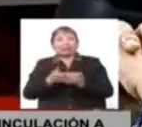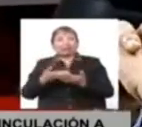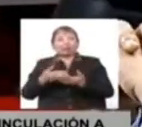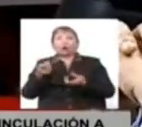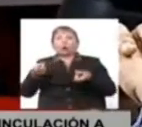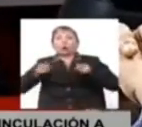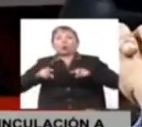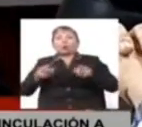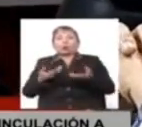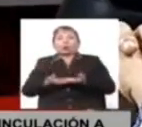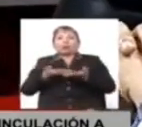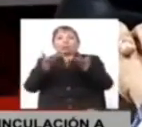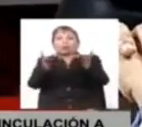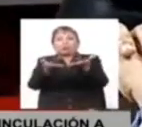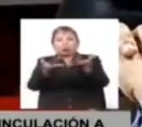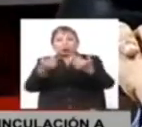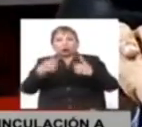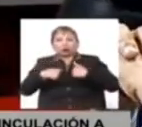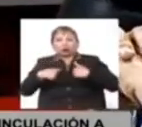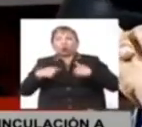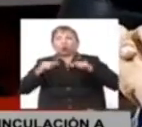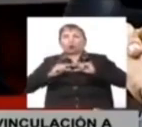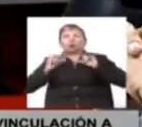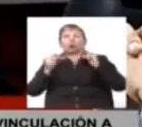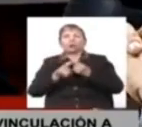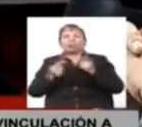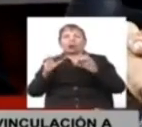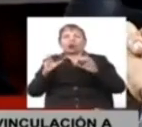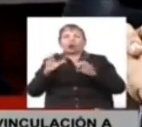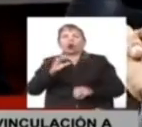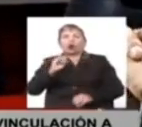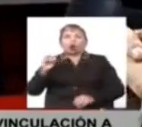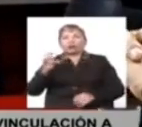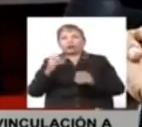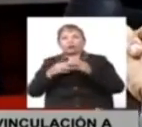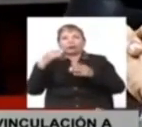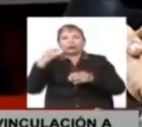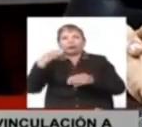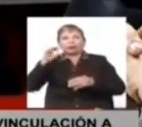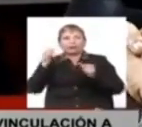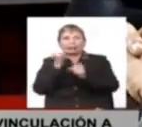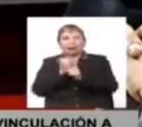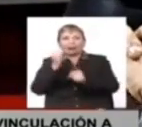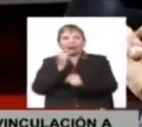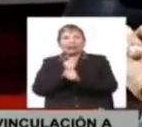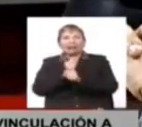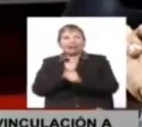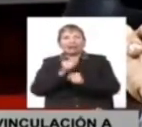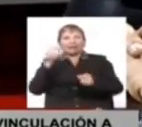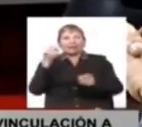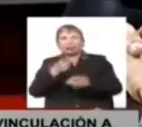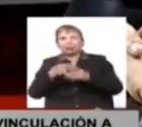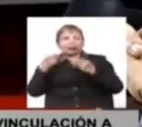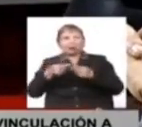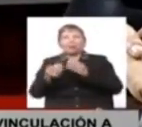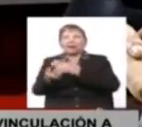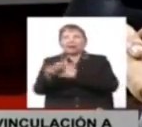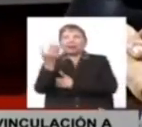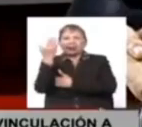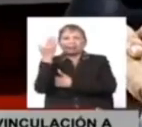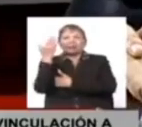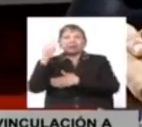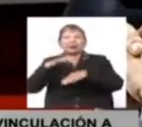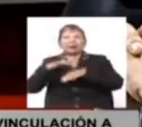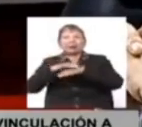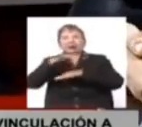diga. la Junta Nacional de Justicia evalúa si va a suspender o no va a suspender a la fiscal de la Nación. ¿Esto es